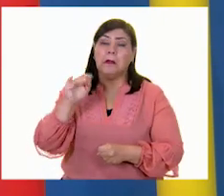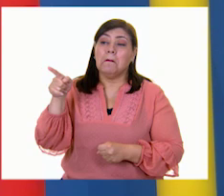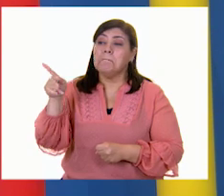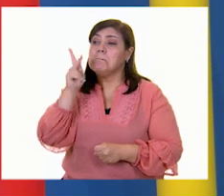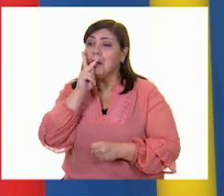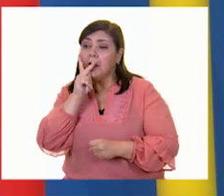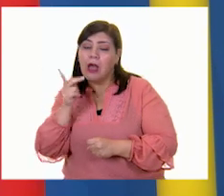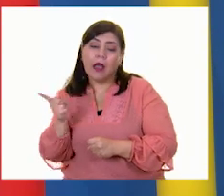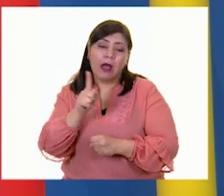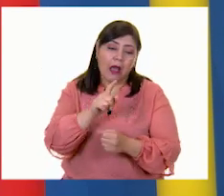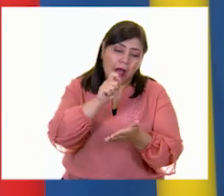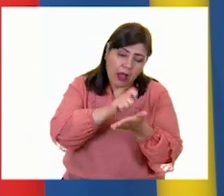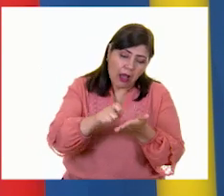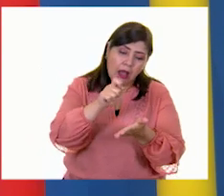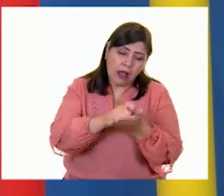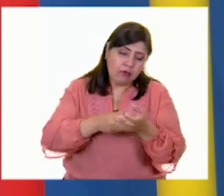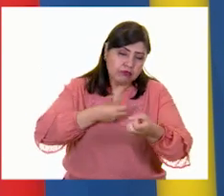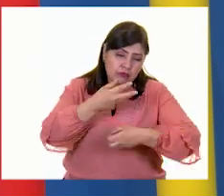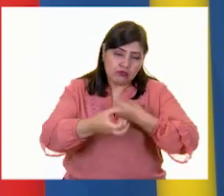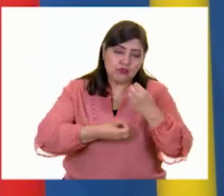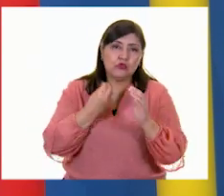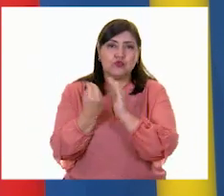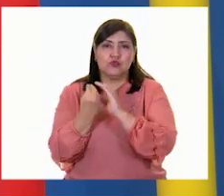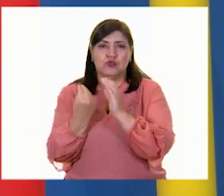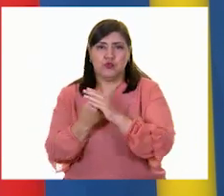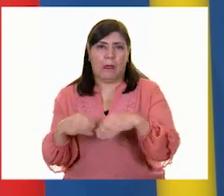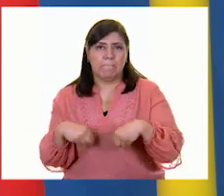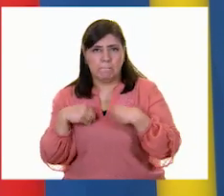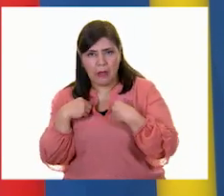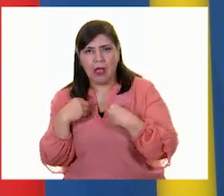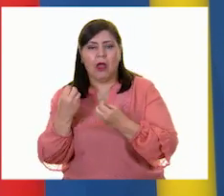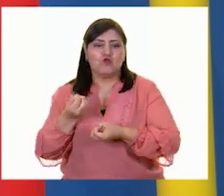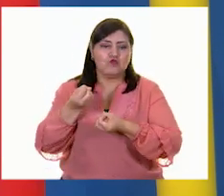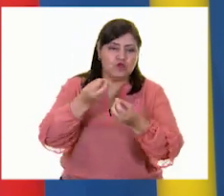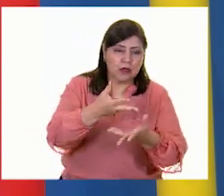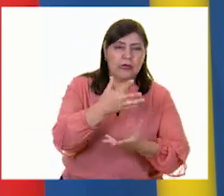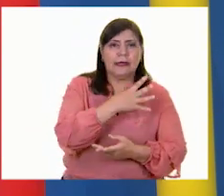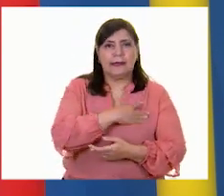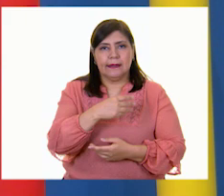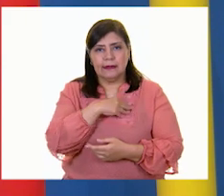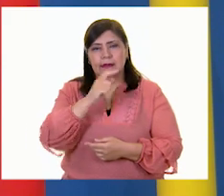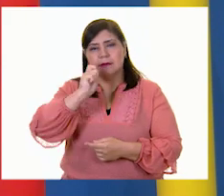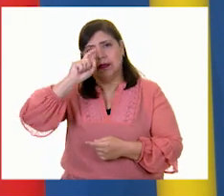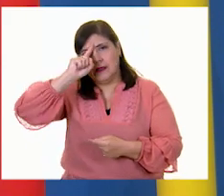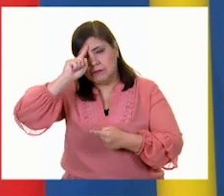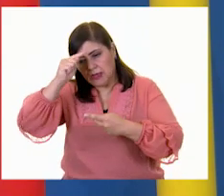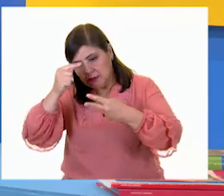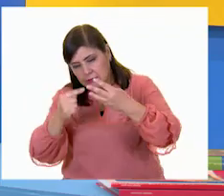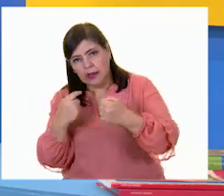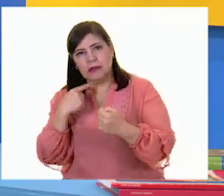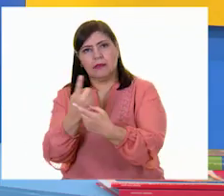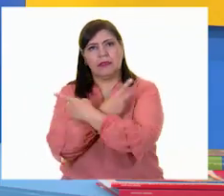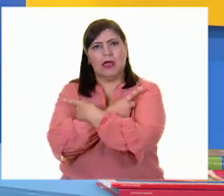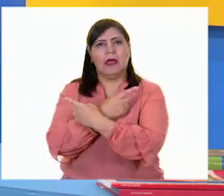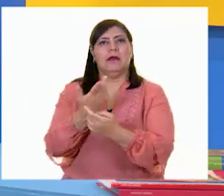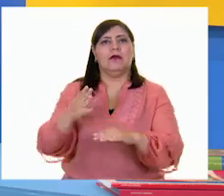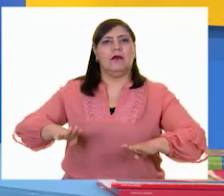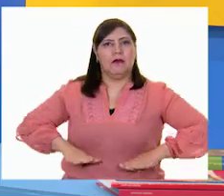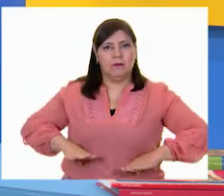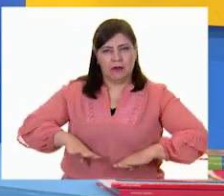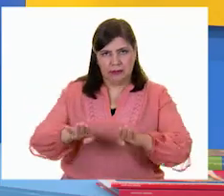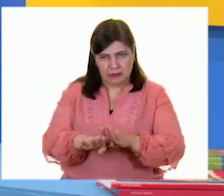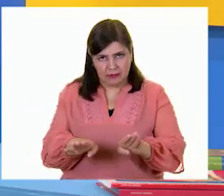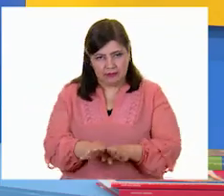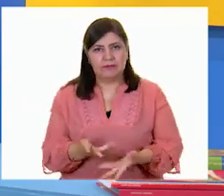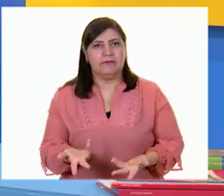para hablarle de forma privada sobre asuntos íntimos, que era brindarle unas recomendaciones de conducta. Muy bien. ¿Y qué